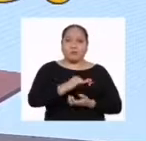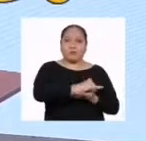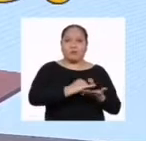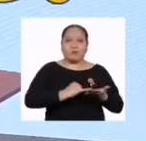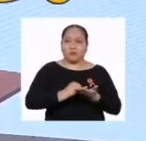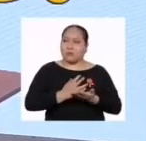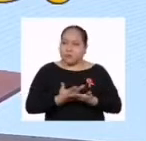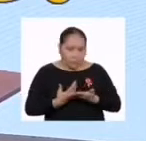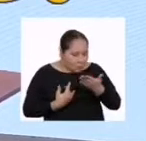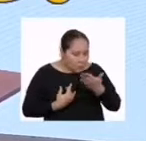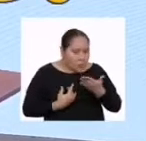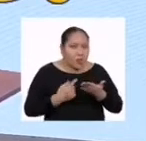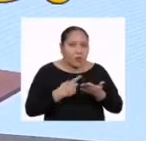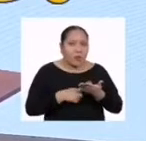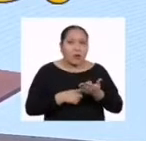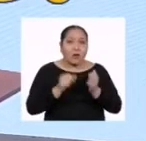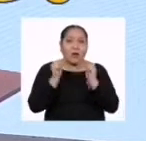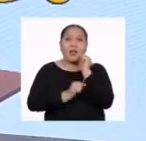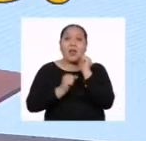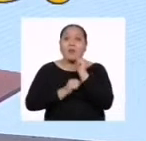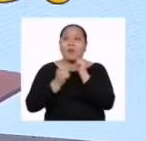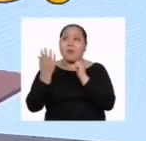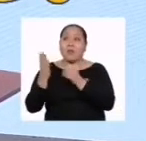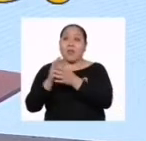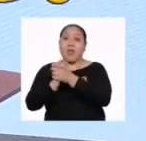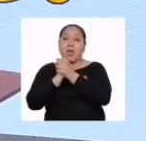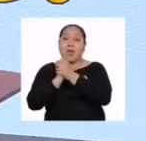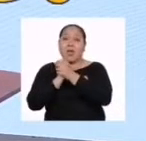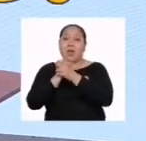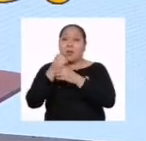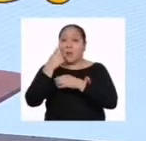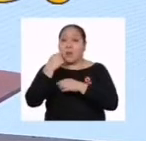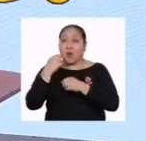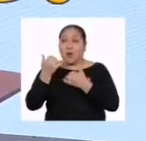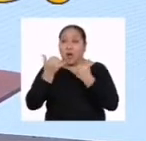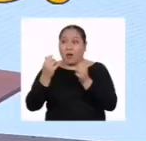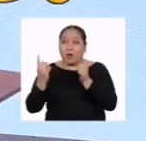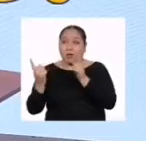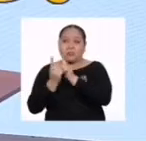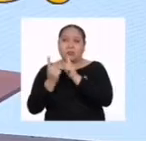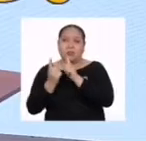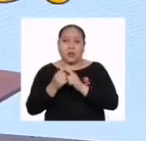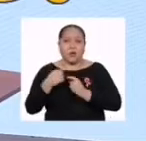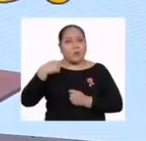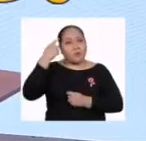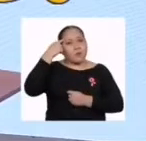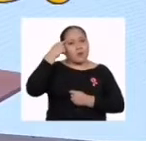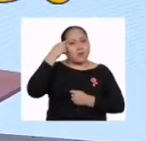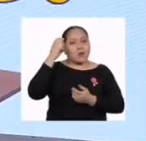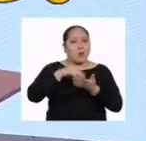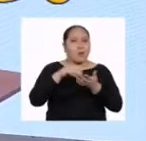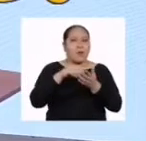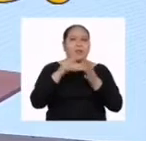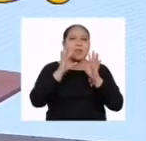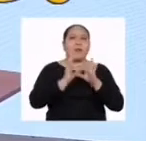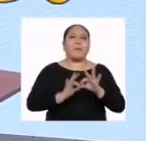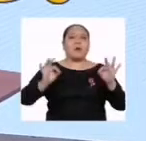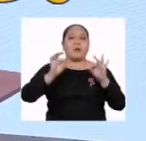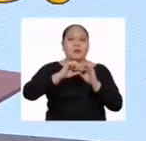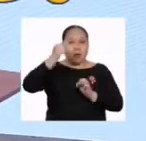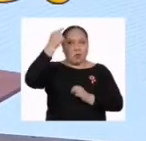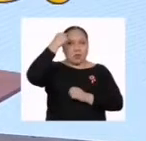Me acaba de mandar un mensaje a la hermana de mi amigo, con el que nos acabamos de amistar. Dice que le parece más importante ejercitar la mente,